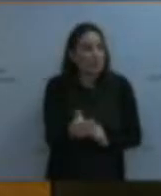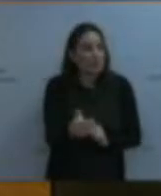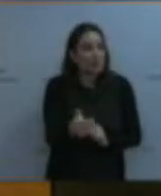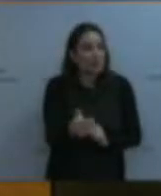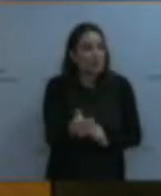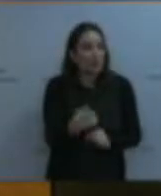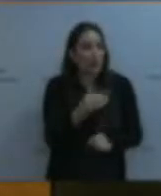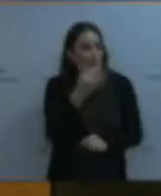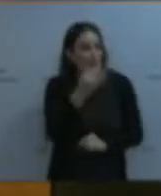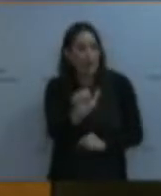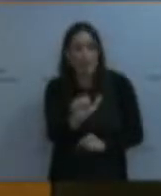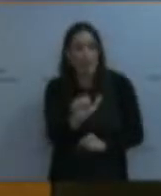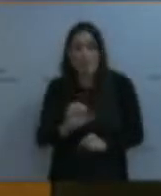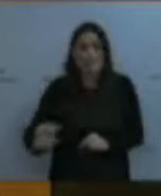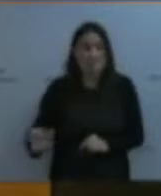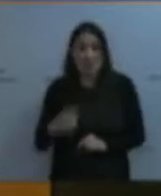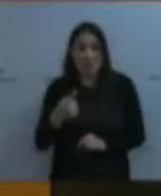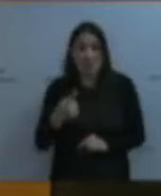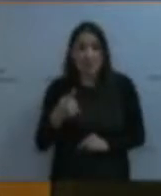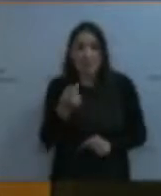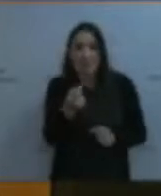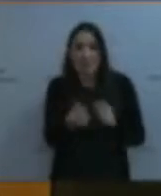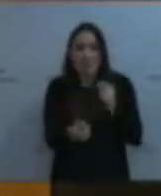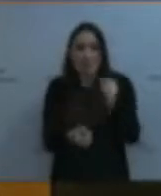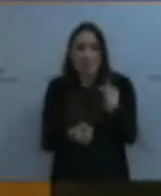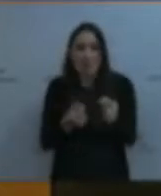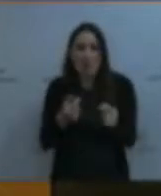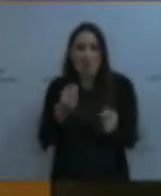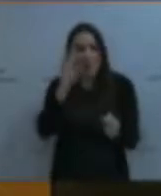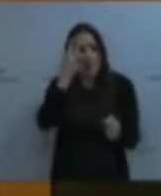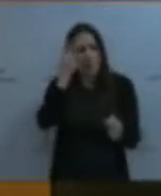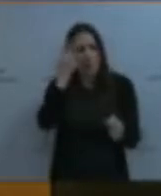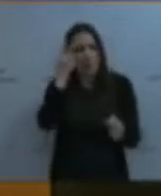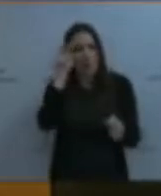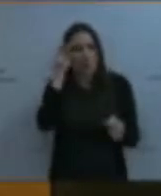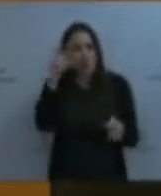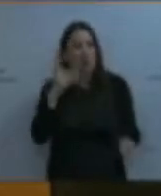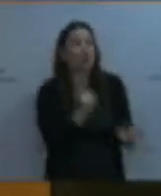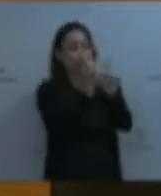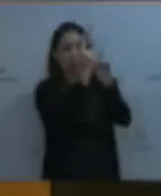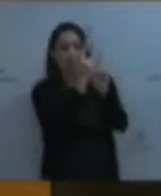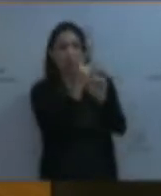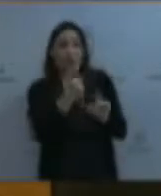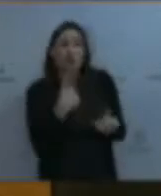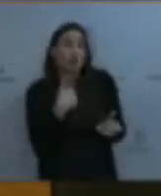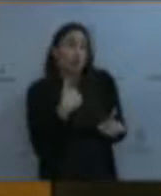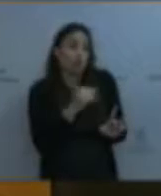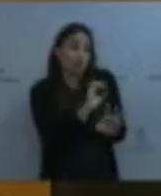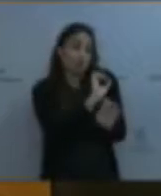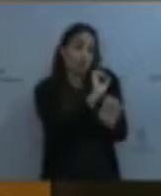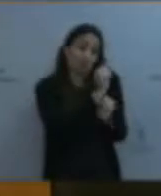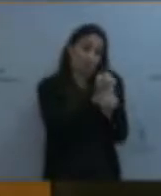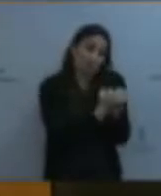más fe en ustedes, pues acabarán sumándose a los gritos. Yo que usted, previendo esta